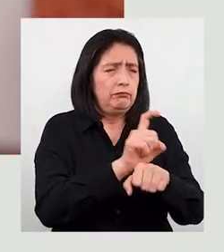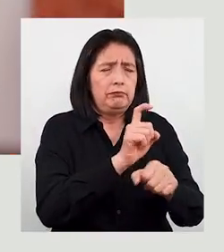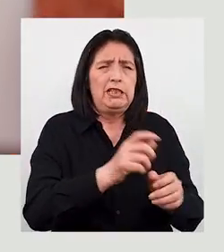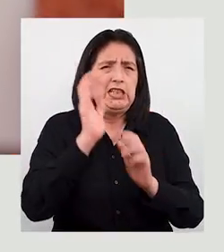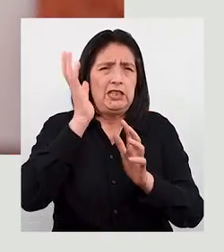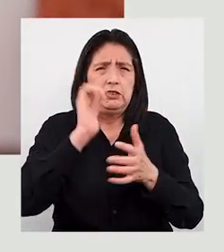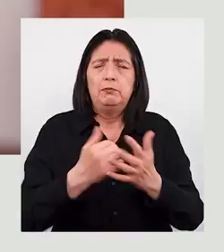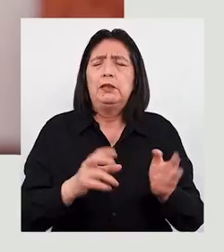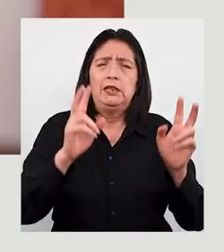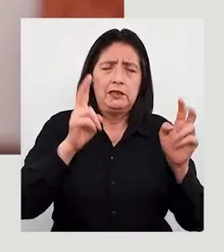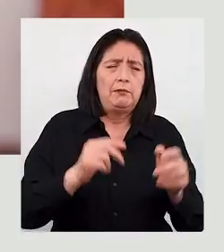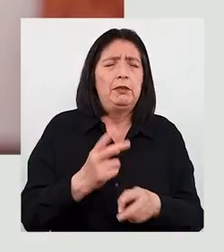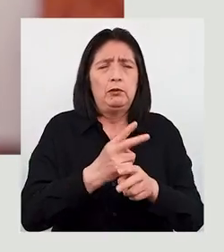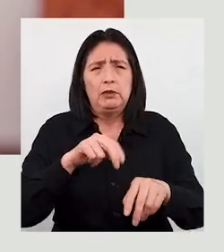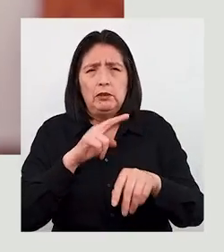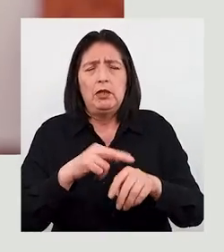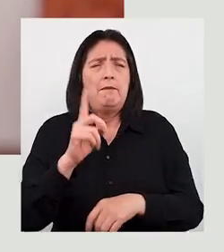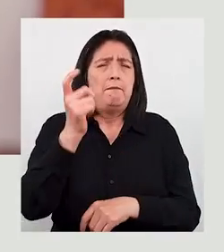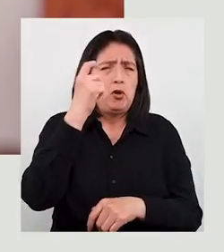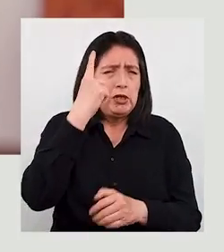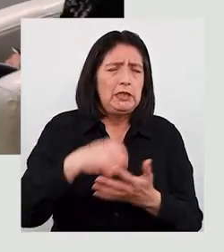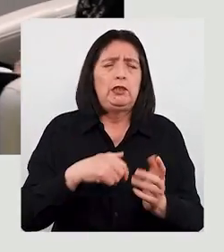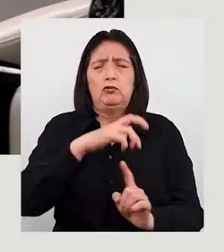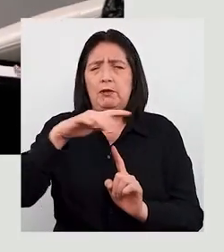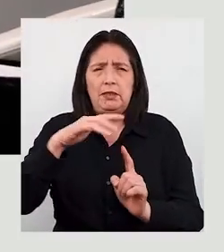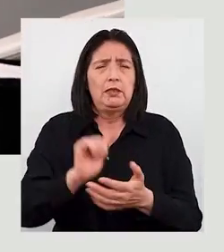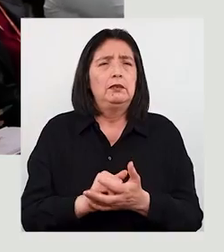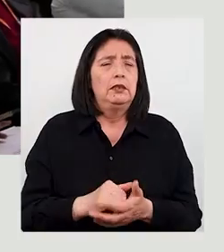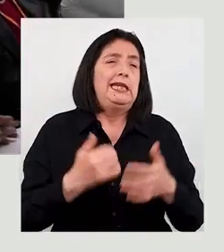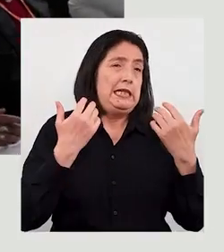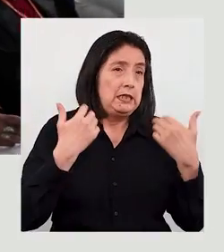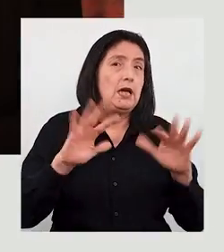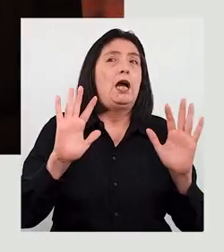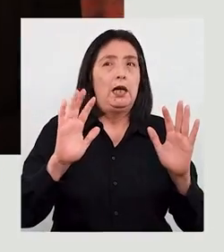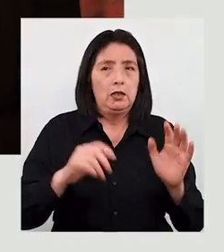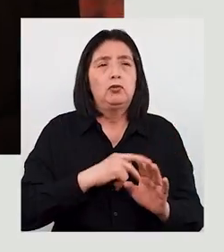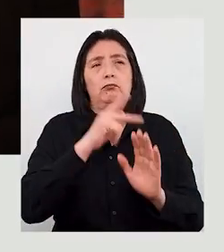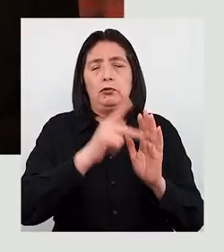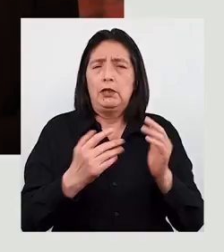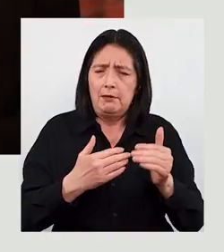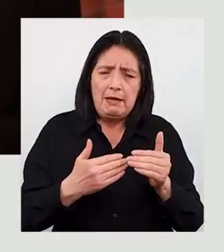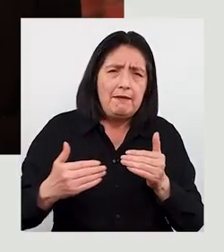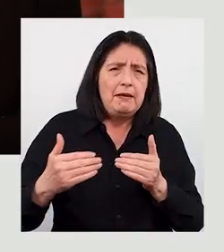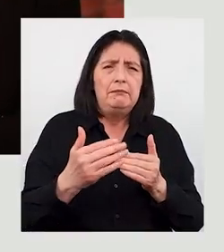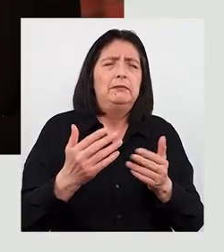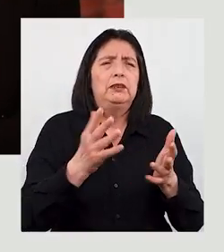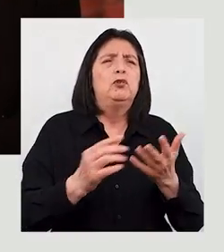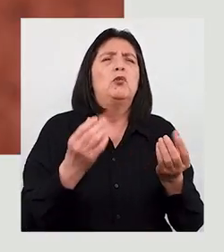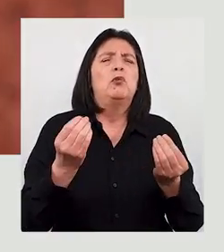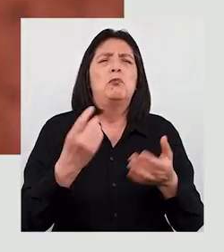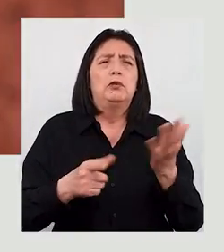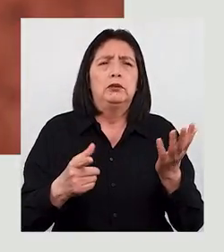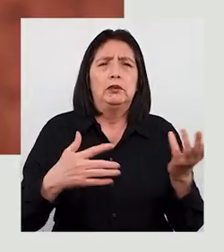capacitaciones en sostenibilidad, en políticas medioambientales. Ya es un programa más allá, porque es un programa como